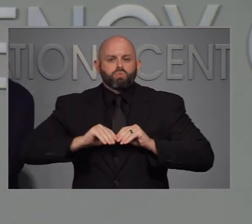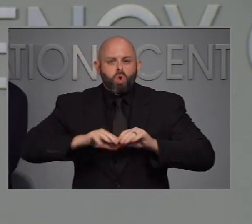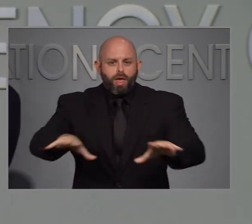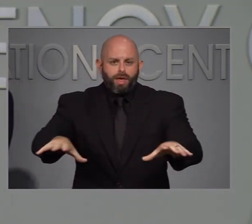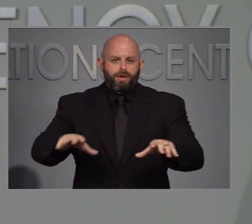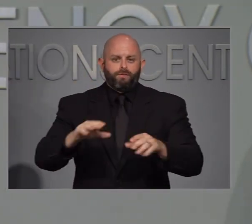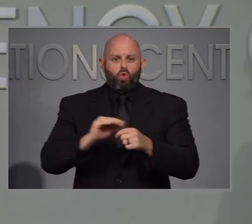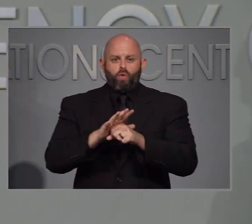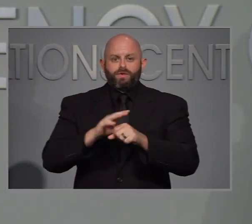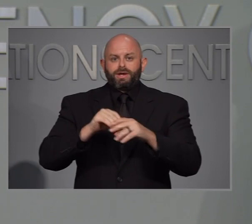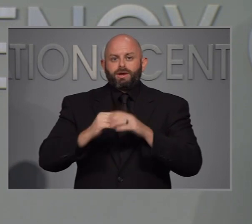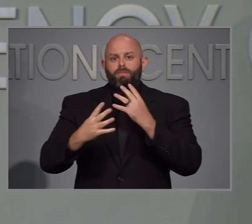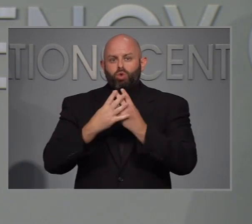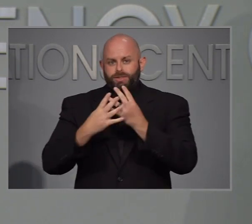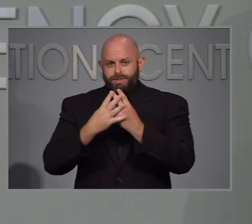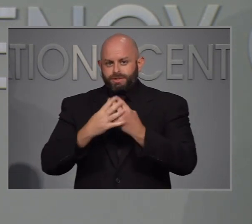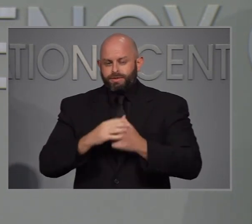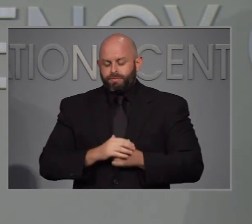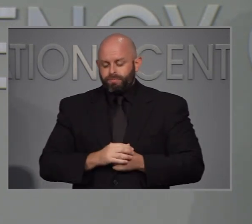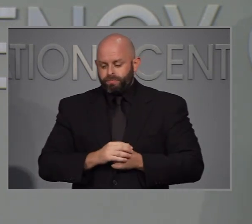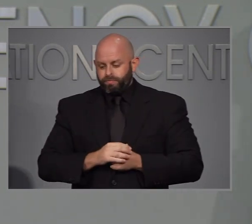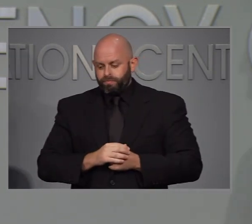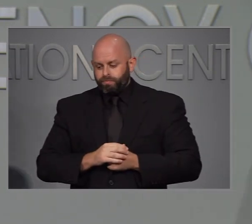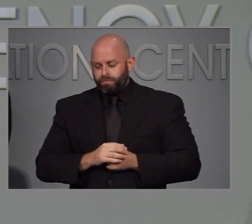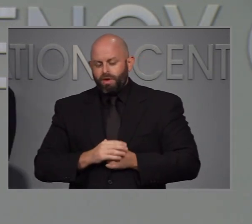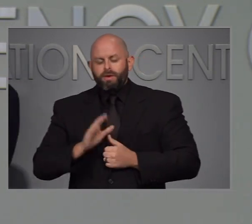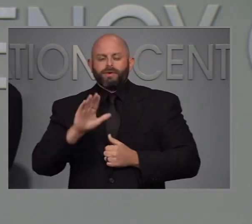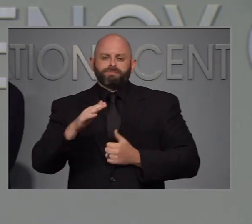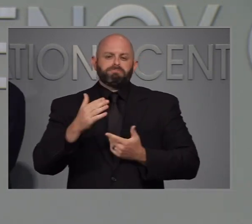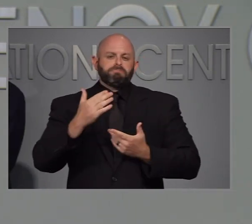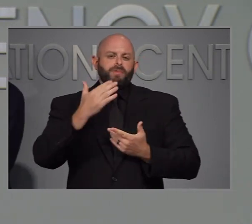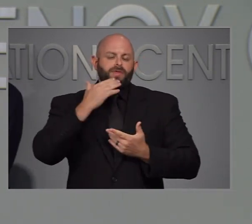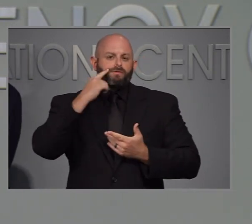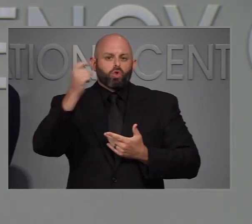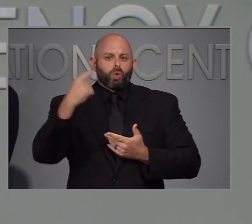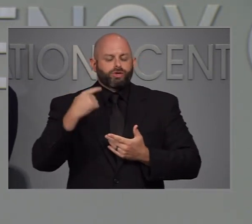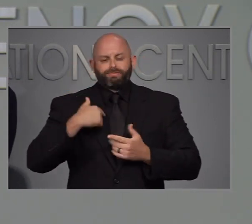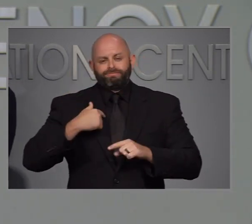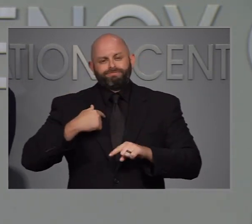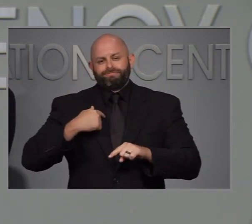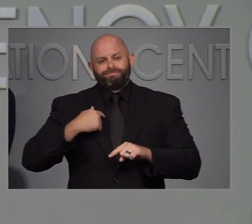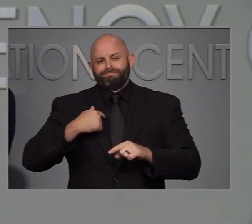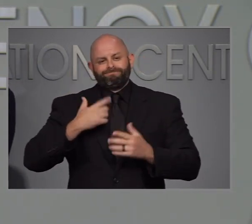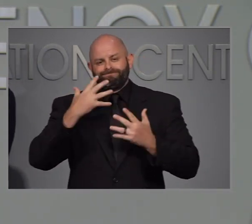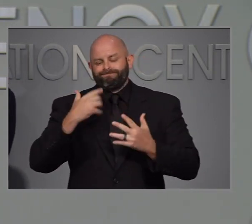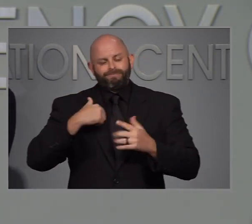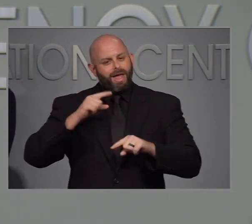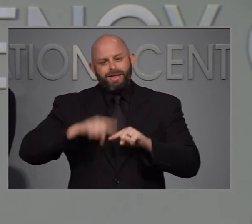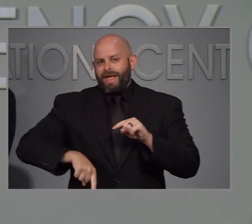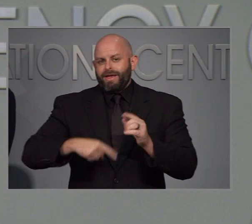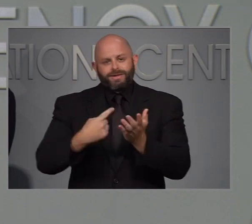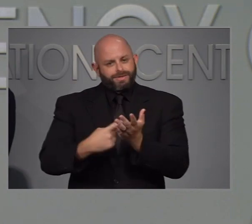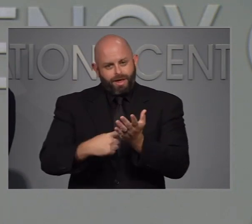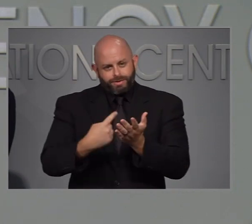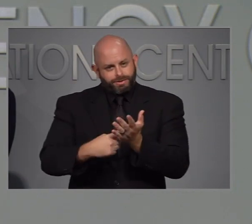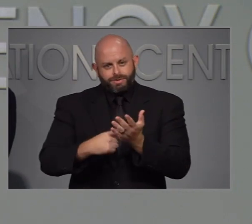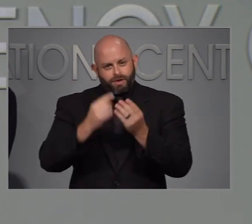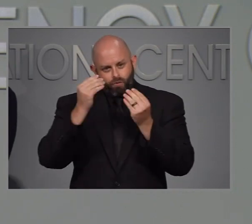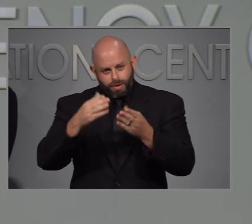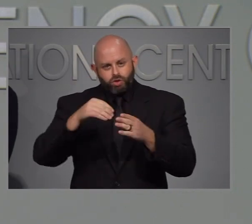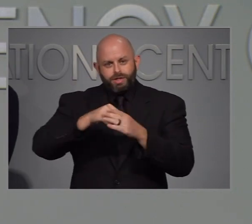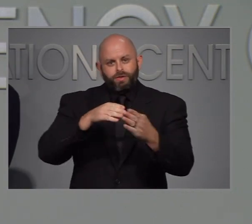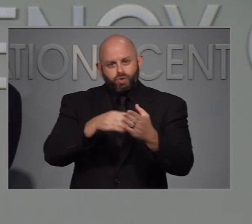¿cómo está lo de COVID-19 en las prisiones? Respuesta: gracias por la pregunta. Yo no puedo hablar nada del litigio ni